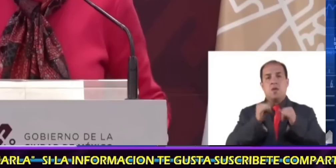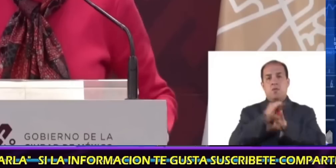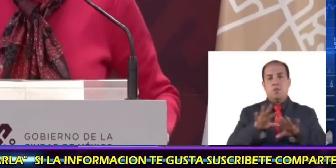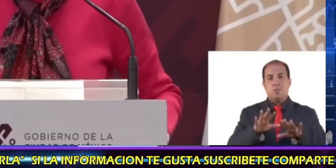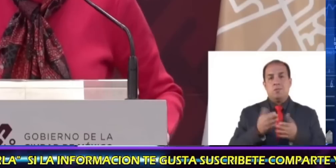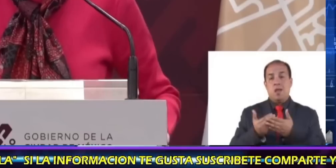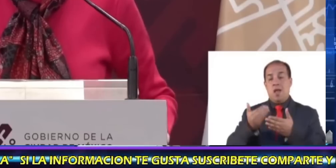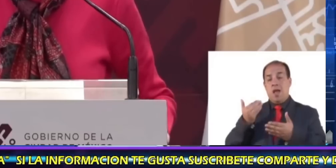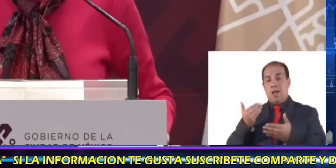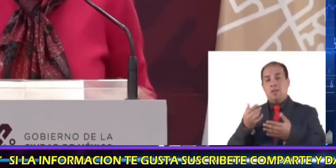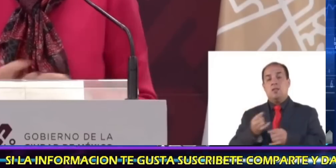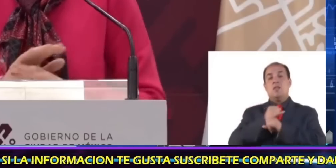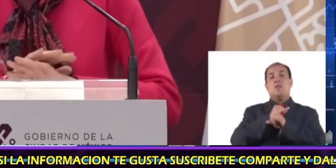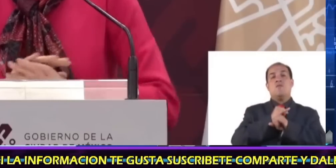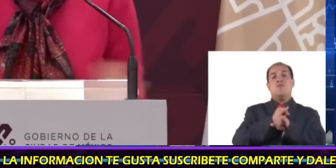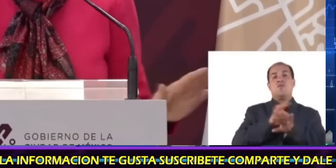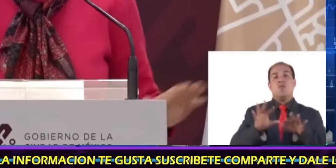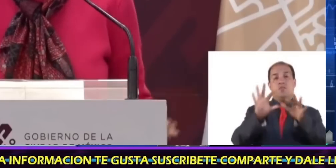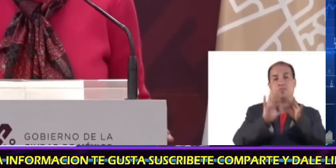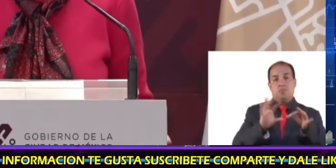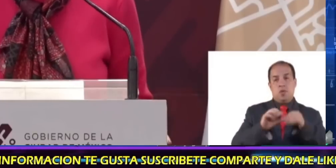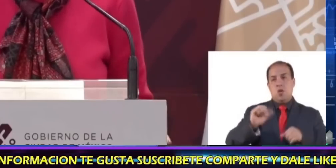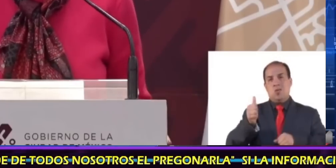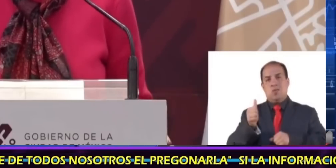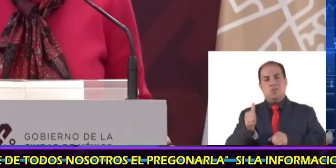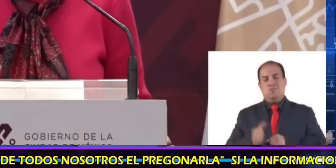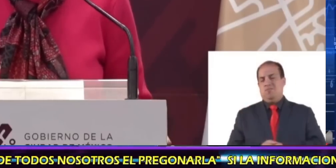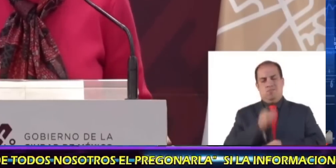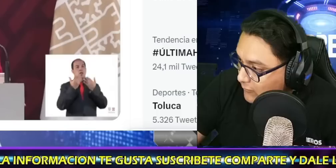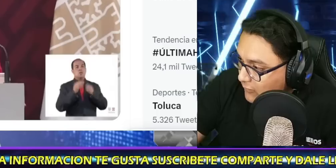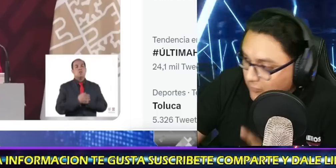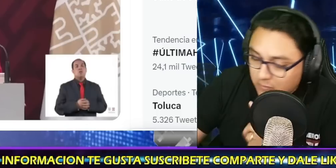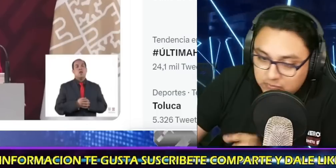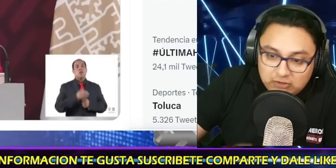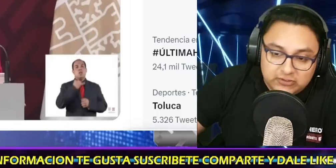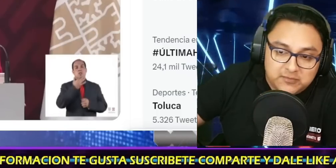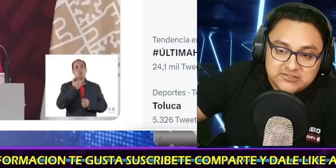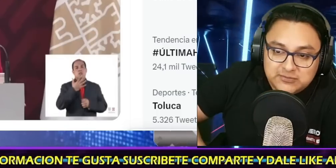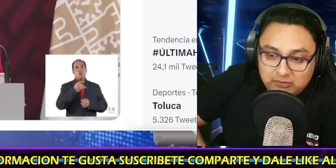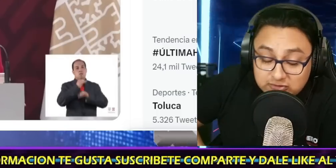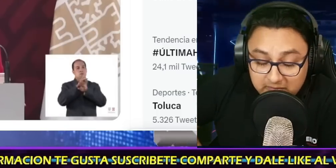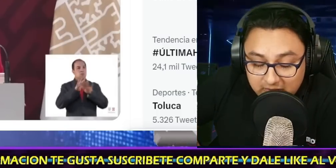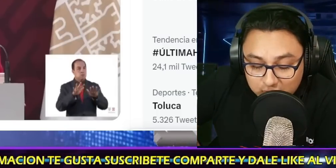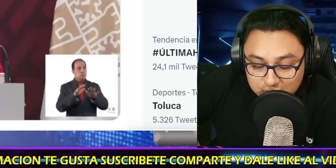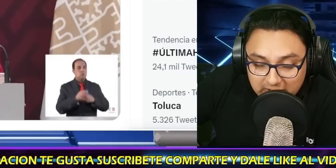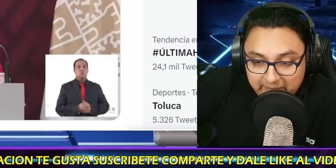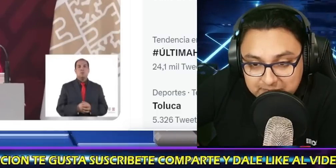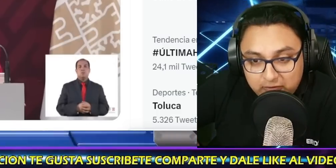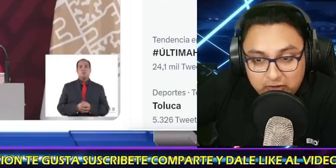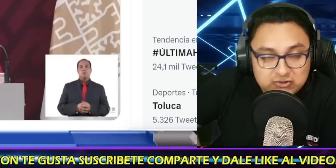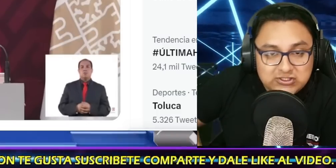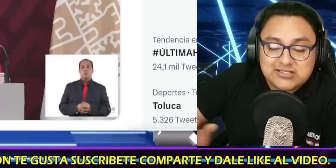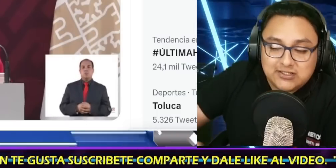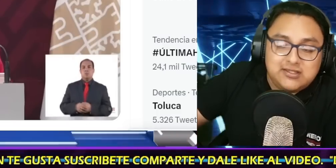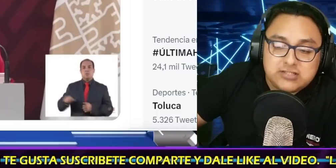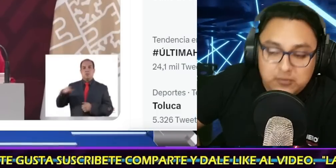históricamente han informado y hay otros que de plano no quieren informar. Pues ahí lo tienen, mis estimados amigos y amigas